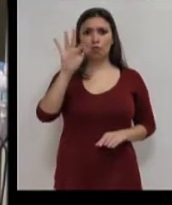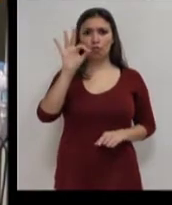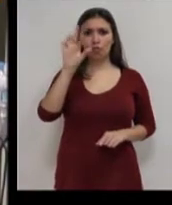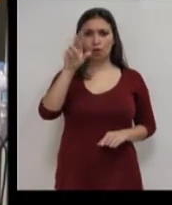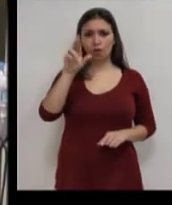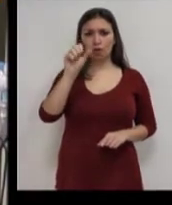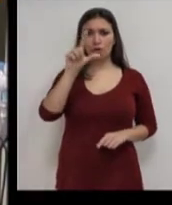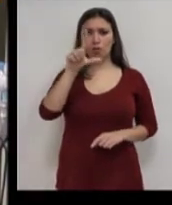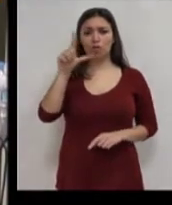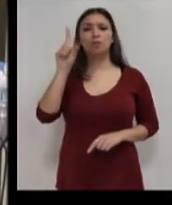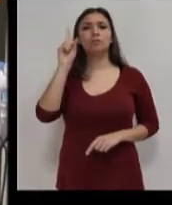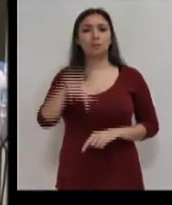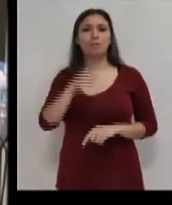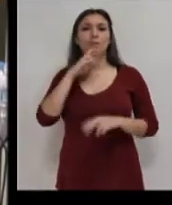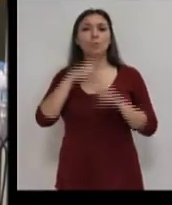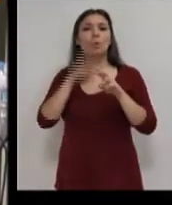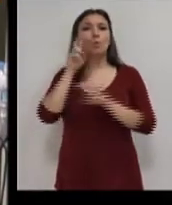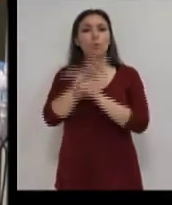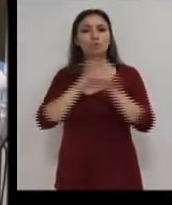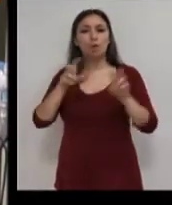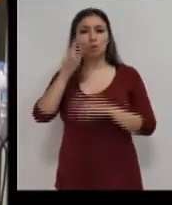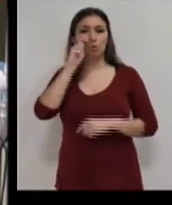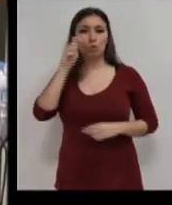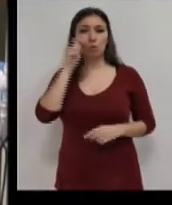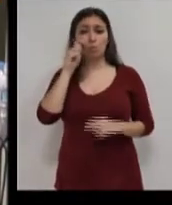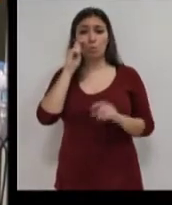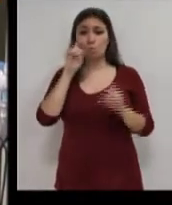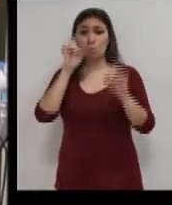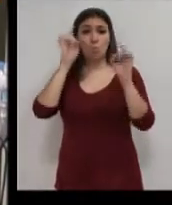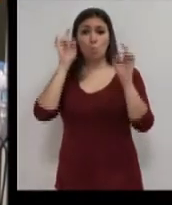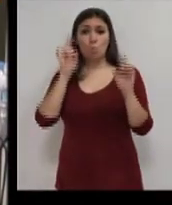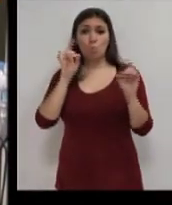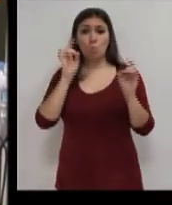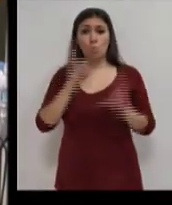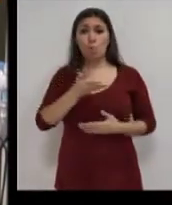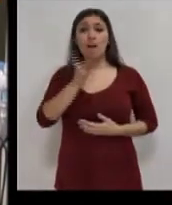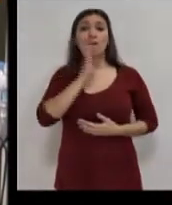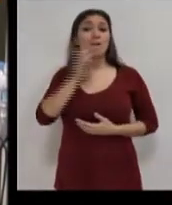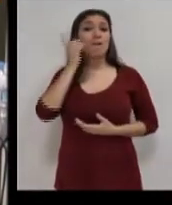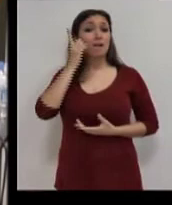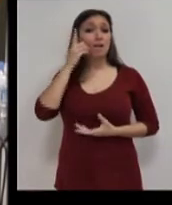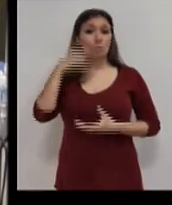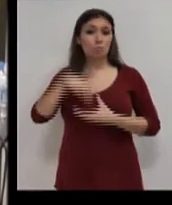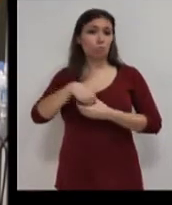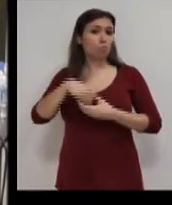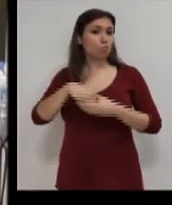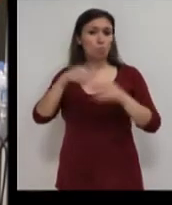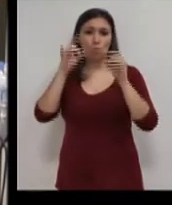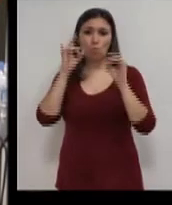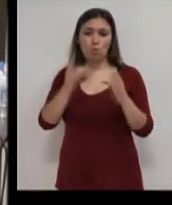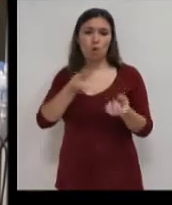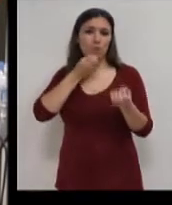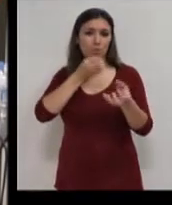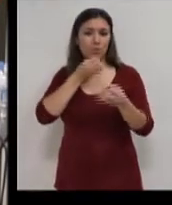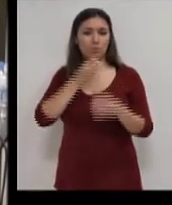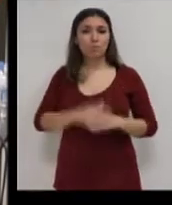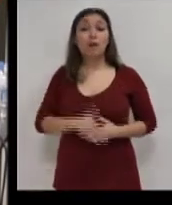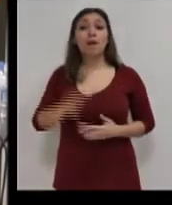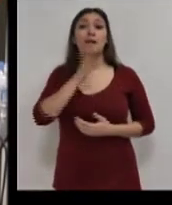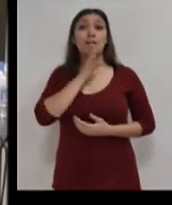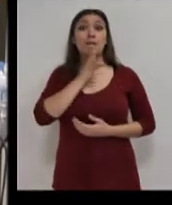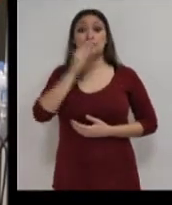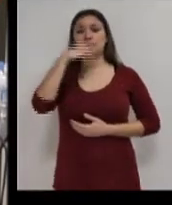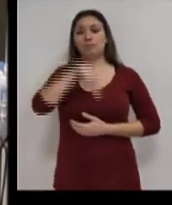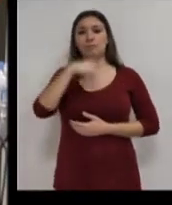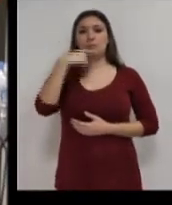y hay un buscador de recursos turísticos que tiene las mismas funcionalidades que la propia aplicación móvil.